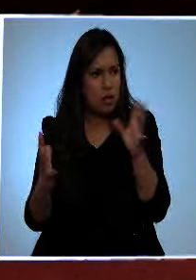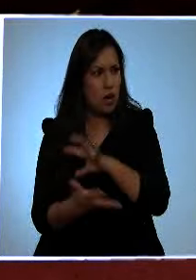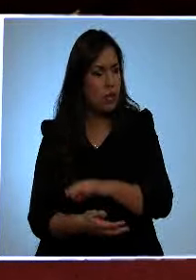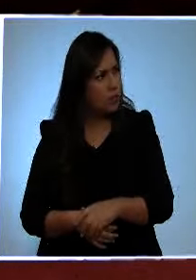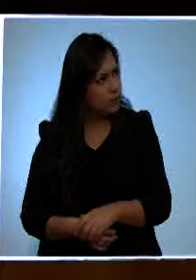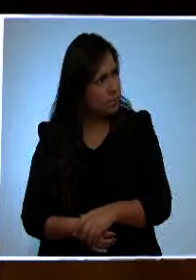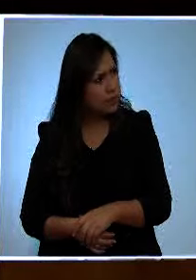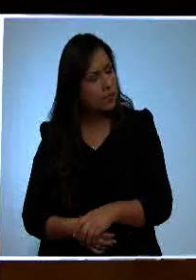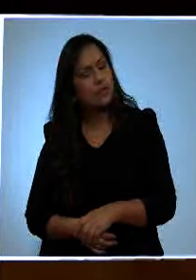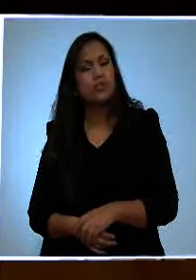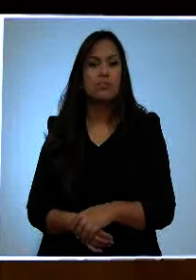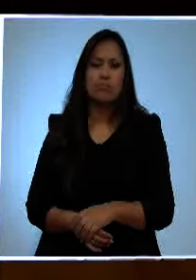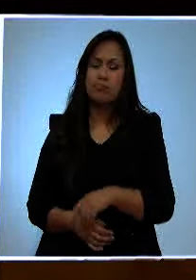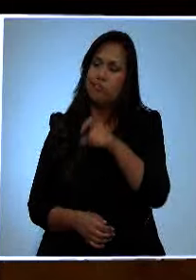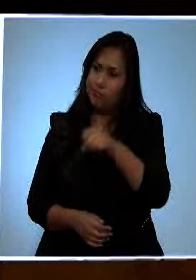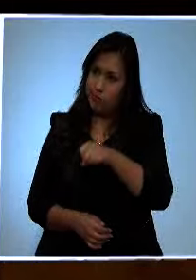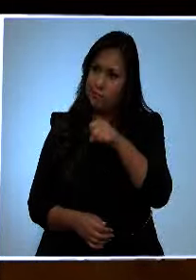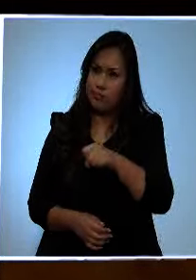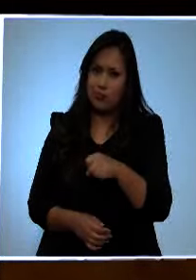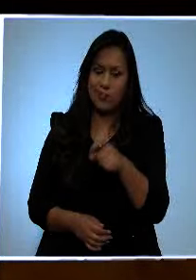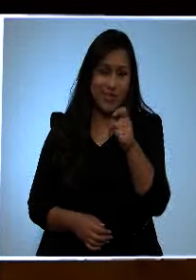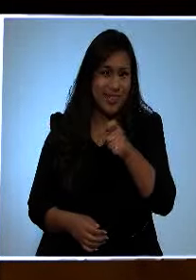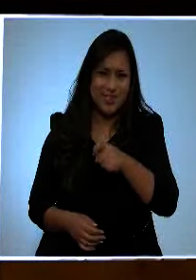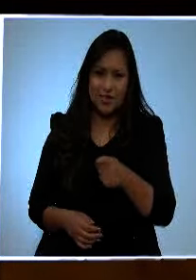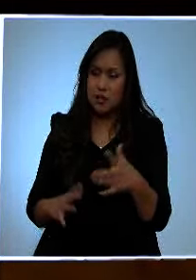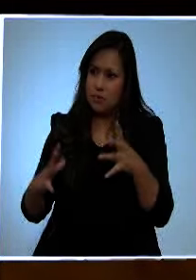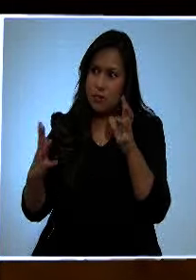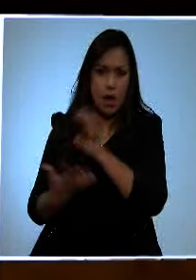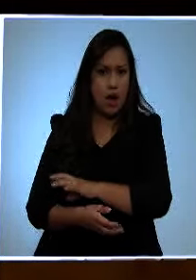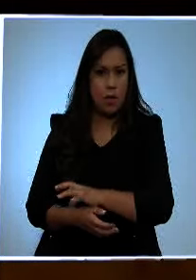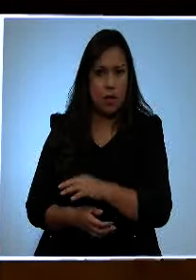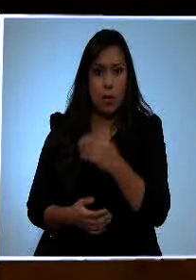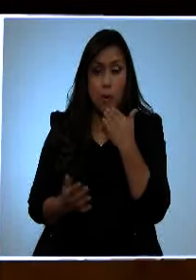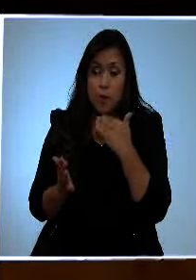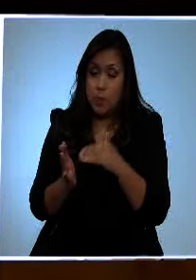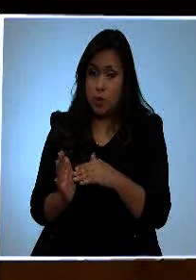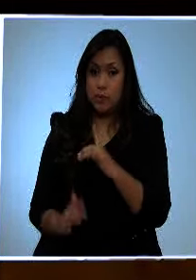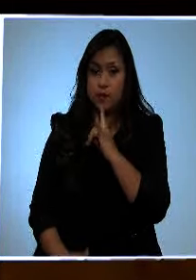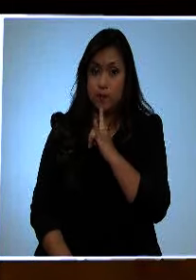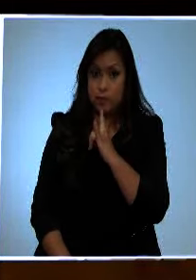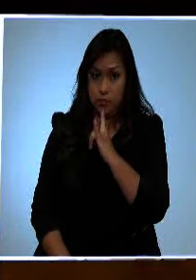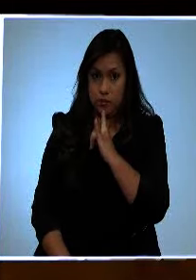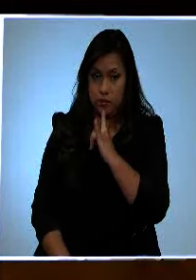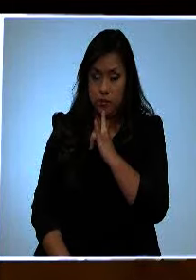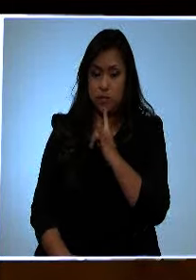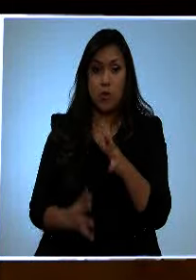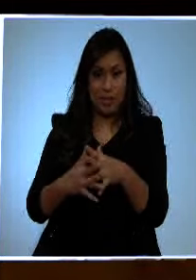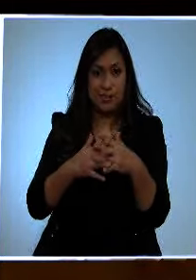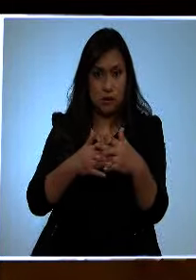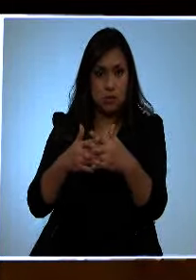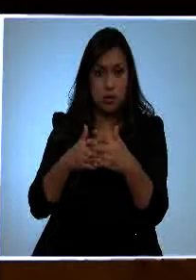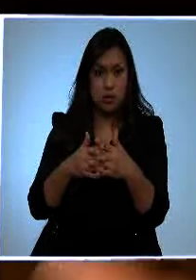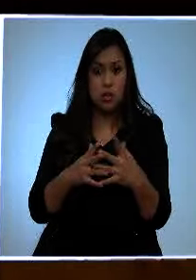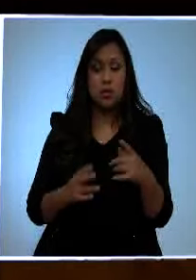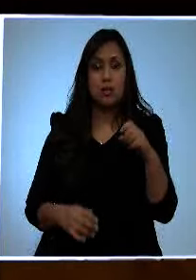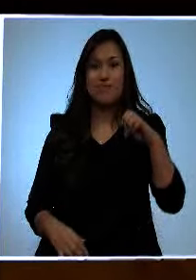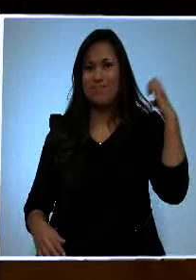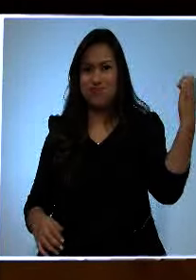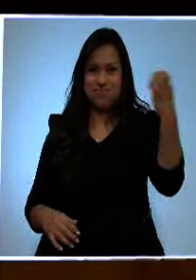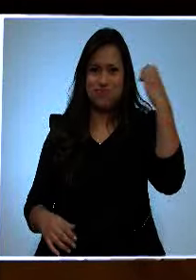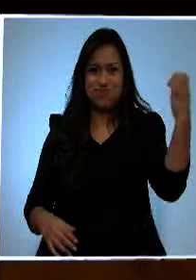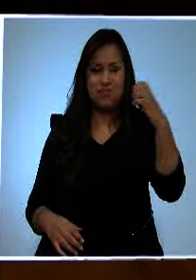así tiene que ser así por ejemplo en los Estados Unidos se tiene la la Alerta Amber